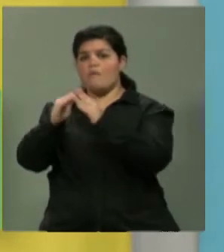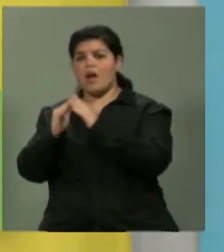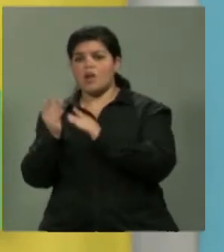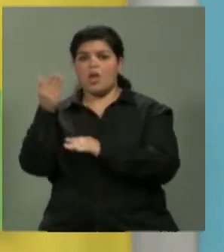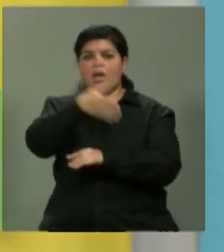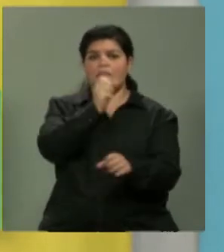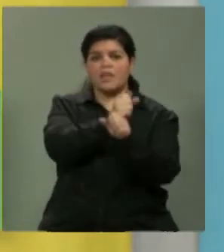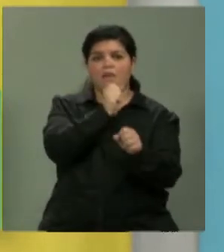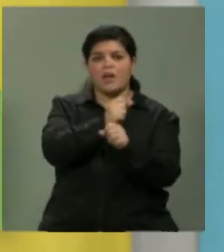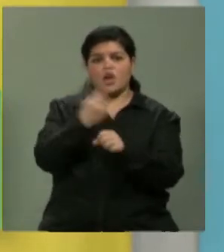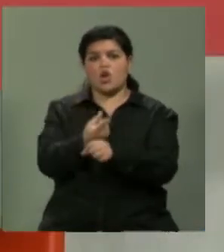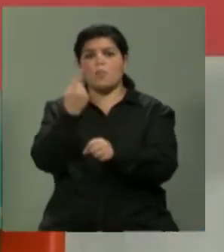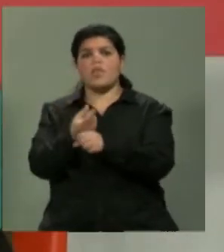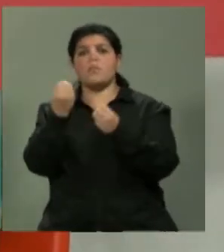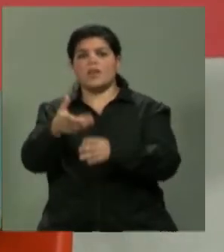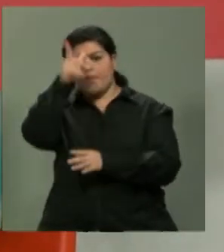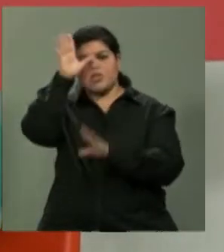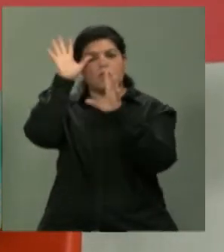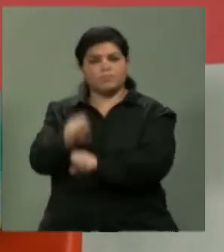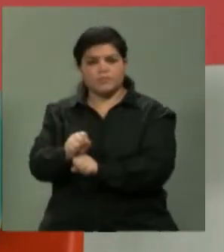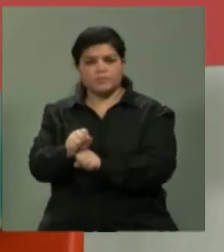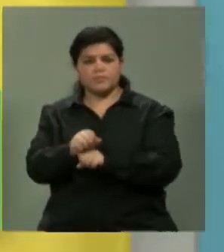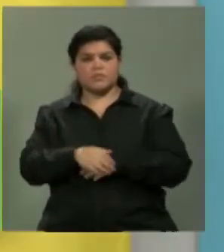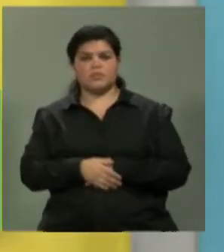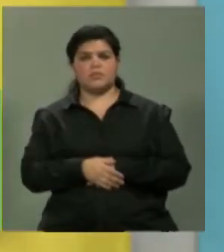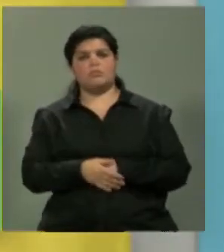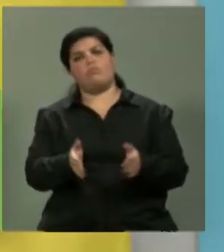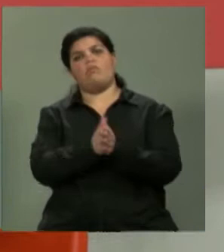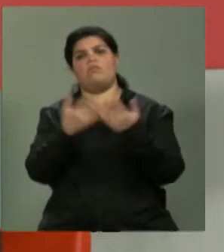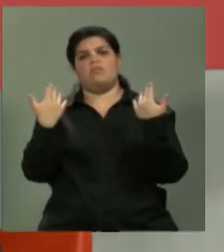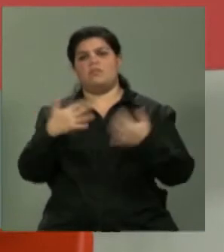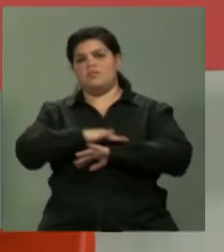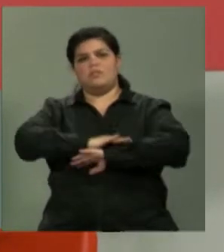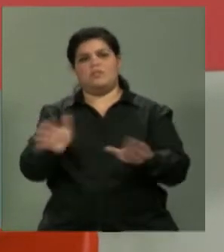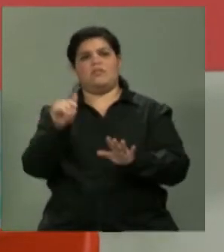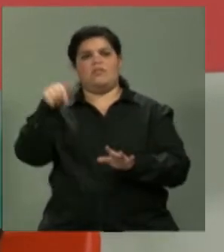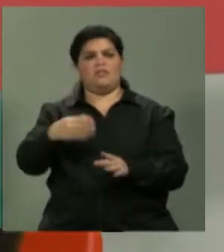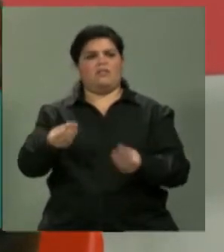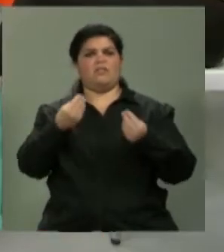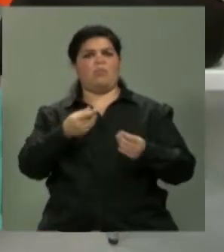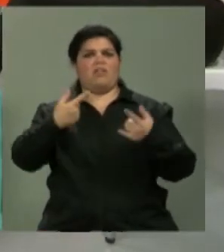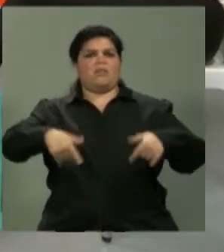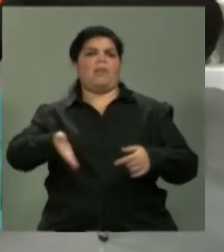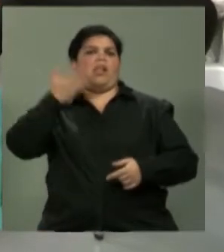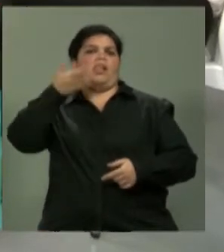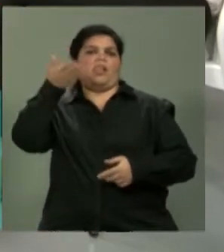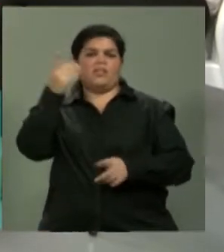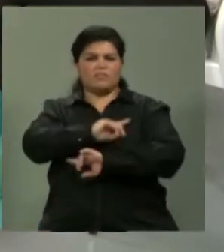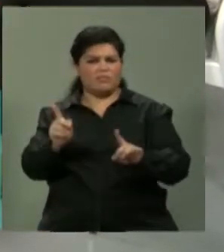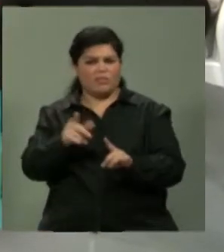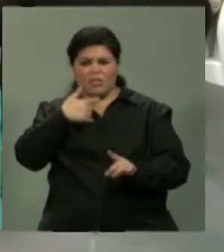los detiene la policía. Hay pibes que la única Por comida favor, que tienen pero todo el usted que día hablaba de es la utopía, comida lo que usted dice es utópico. Si hay más